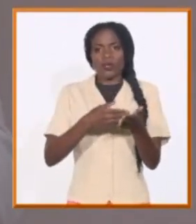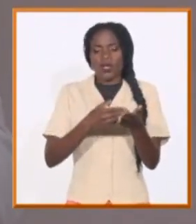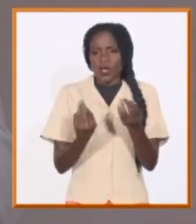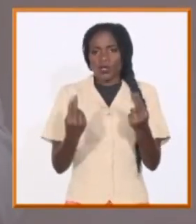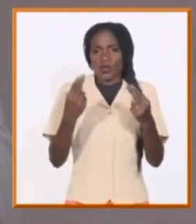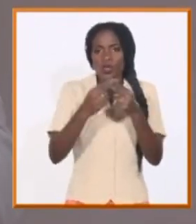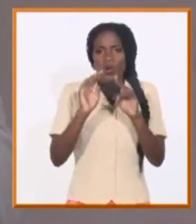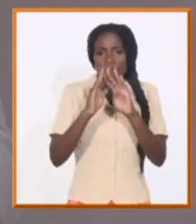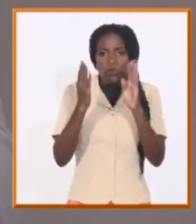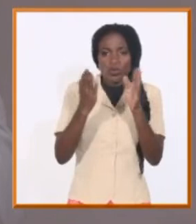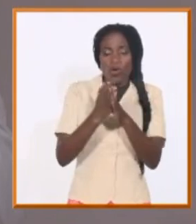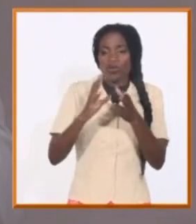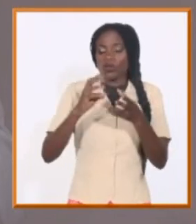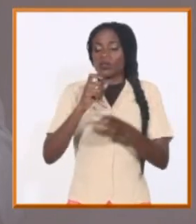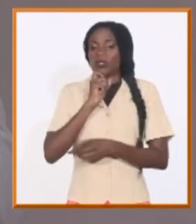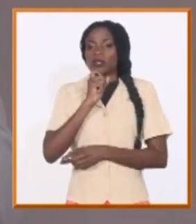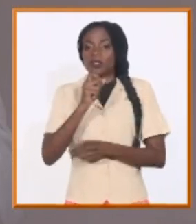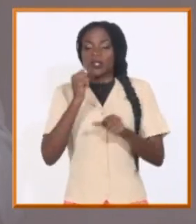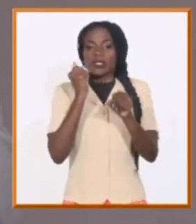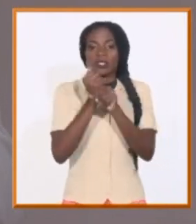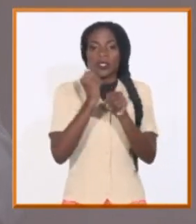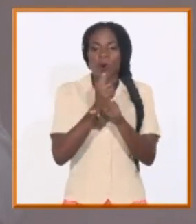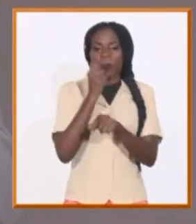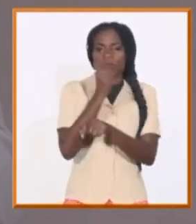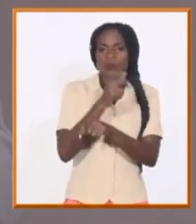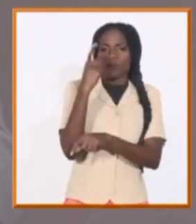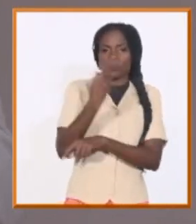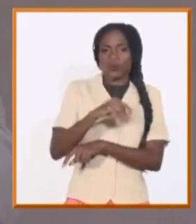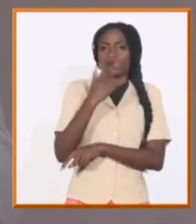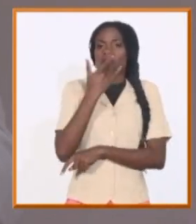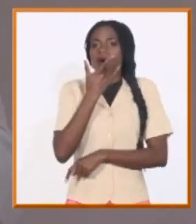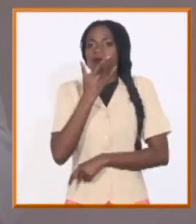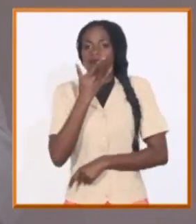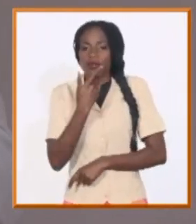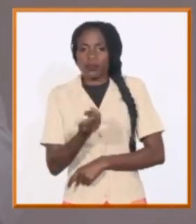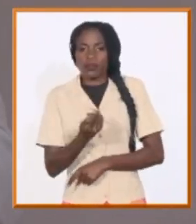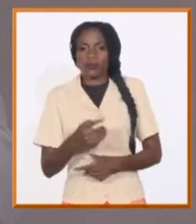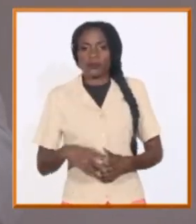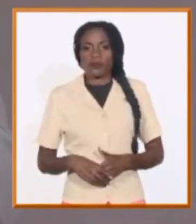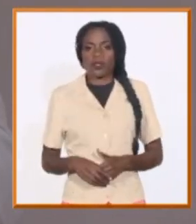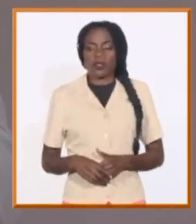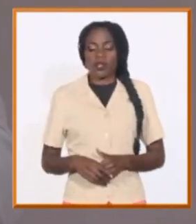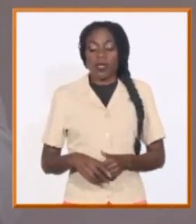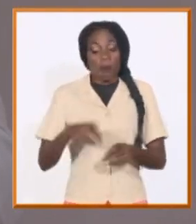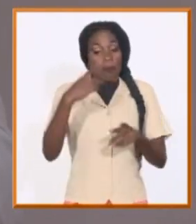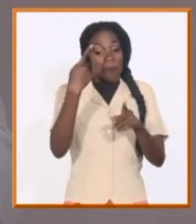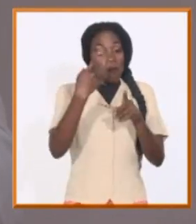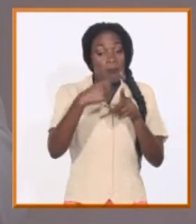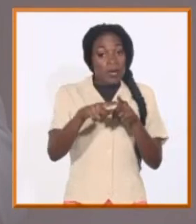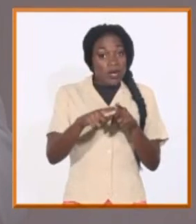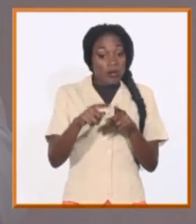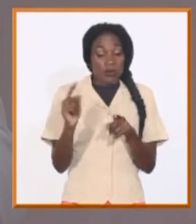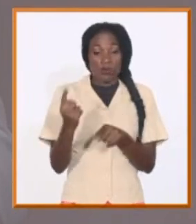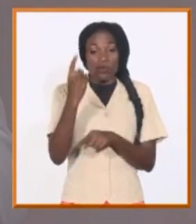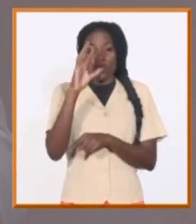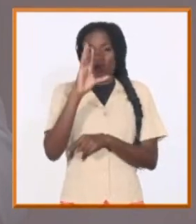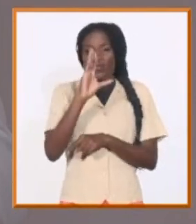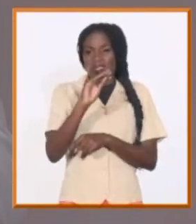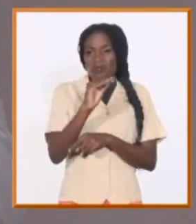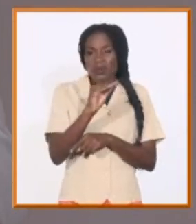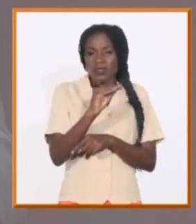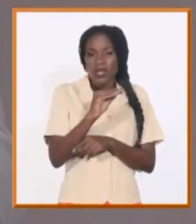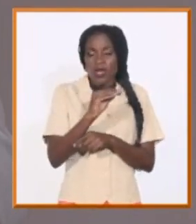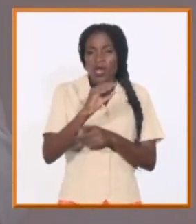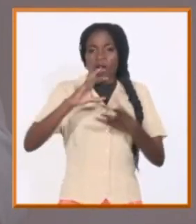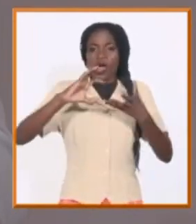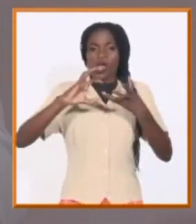competencia, todo eso dificulta el trabajo para el entrenador, es una realidad. Pero entonces también hay que actualizar no solamente las dinámicas